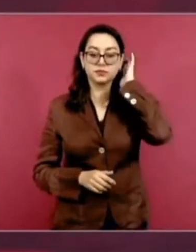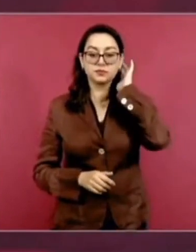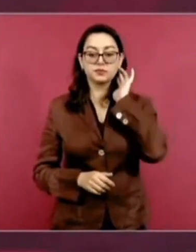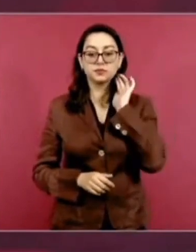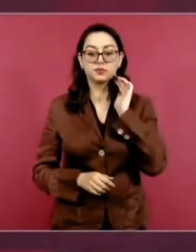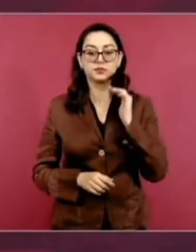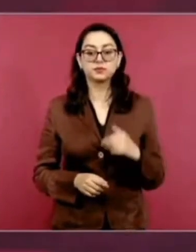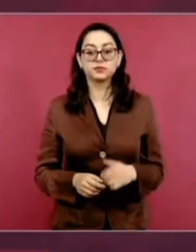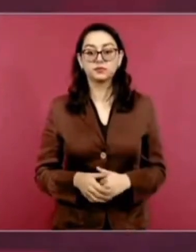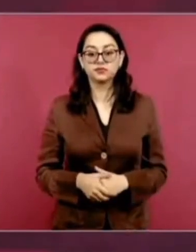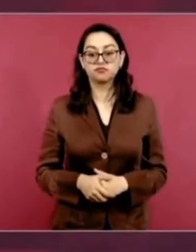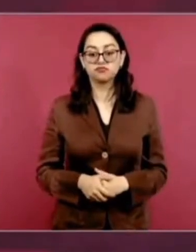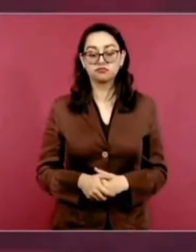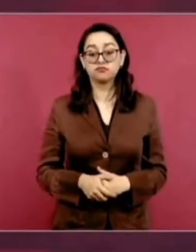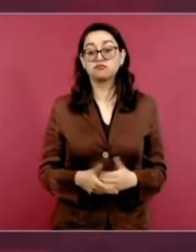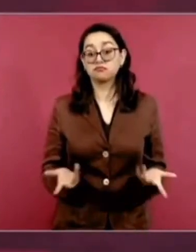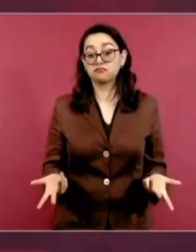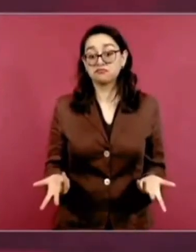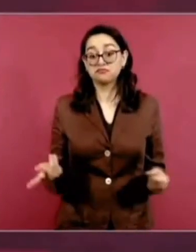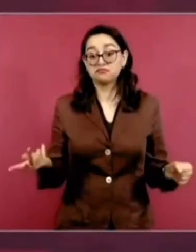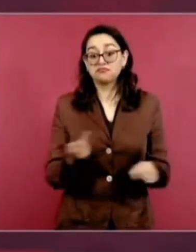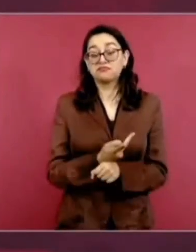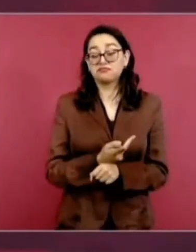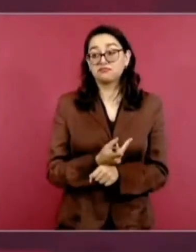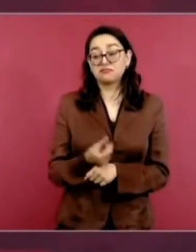Y les gusta mucho el dinero